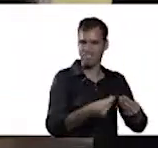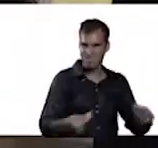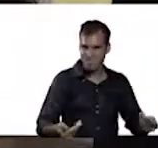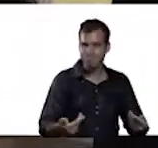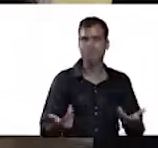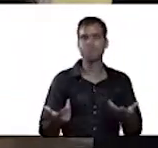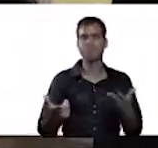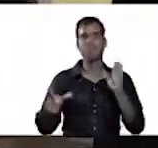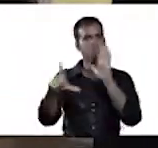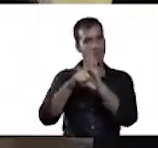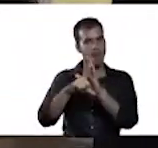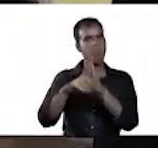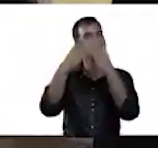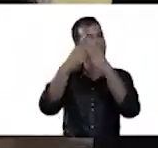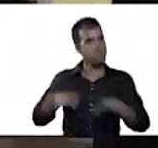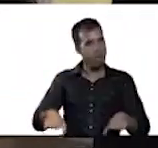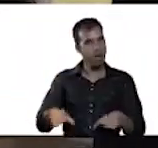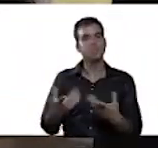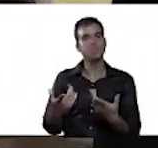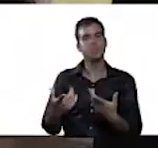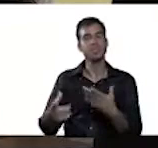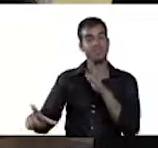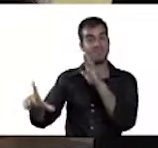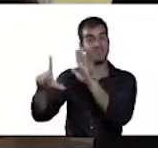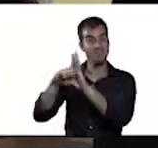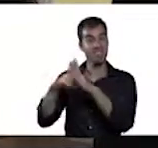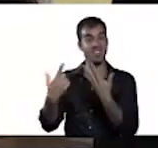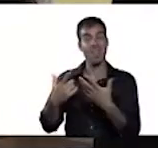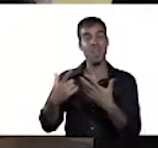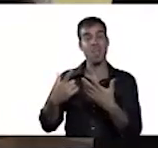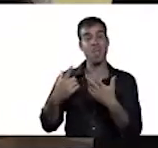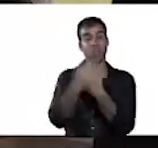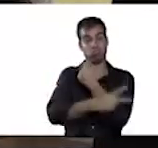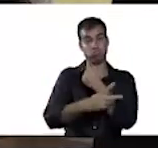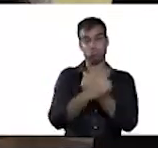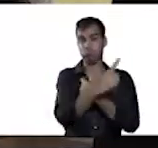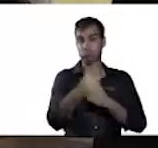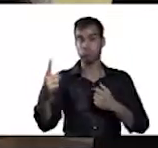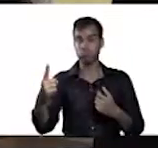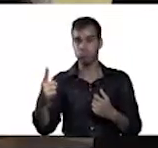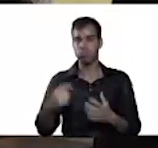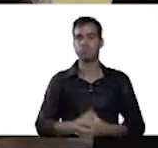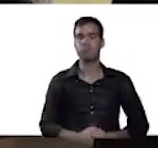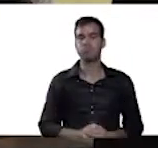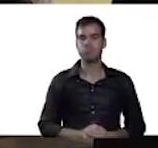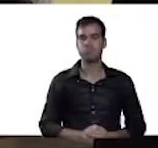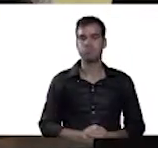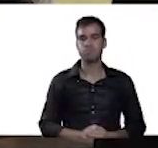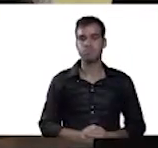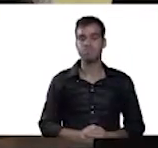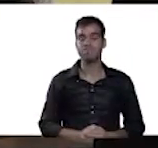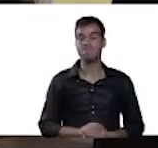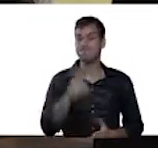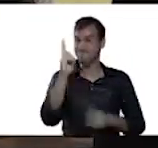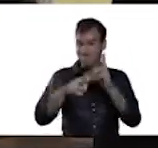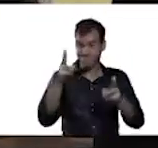tierra, el decreto de la paz, el decreto de las nacionalidades y las